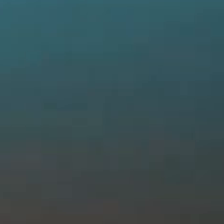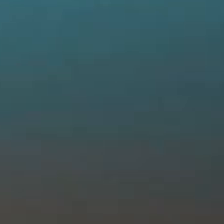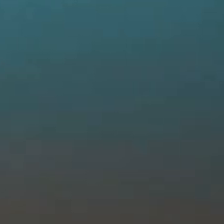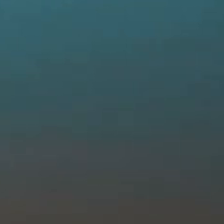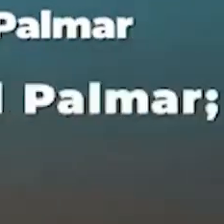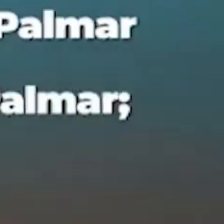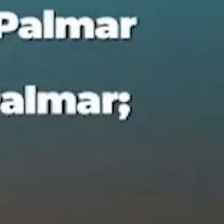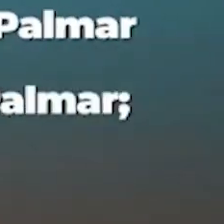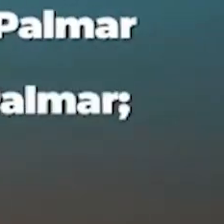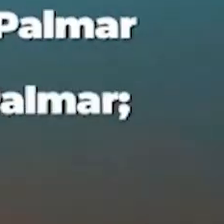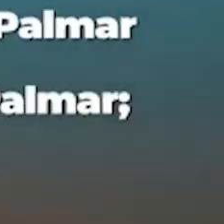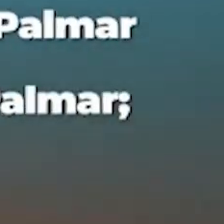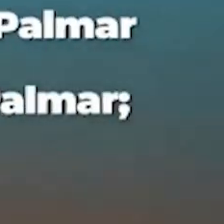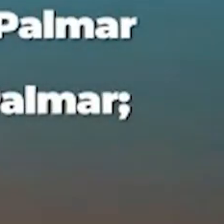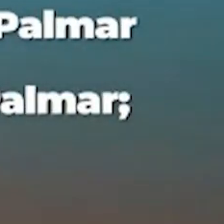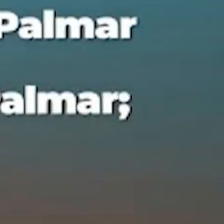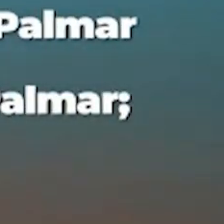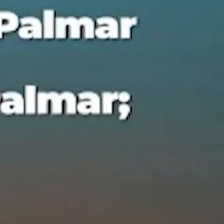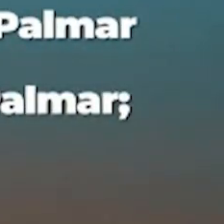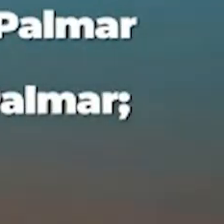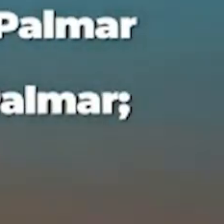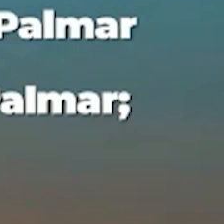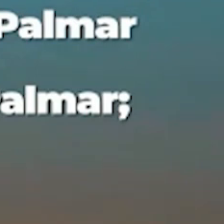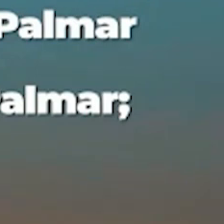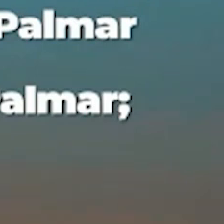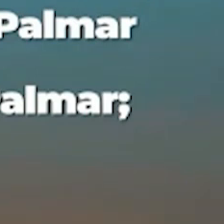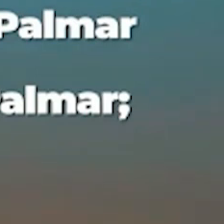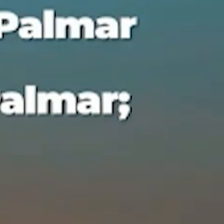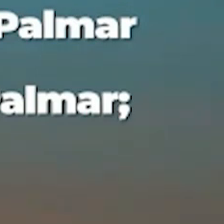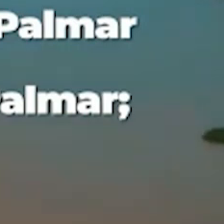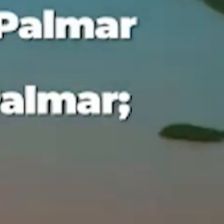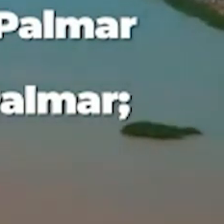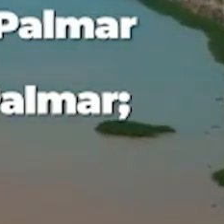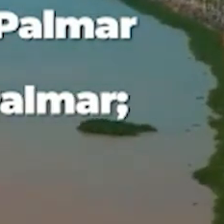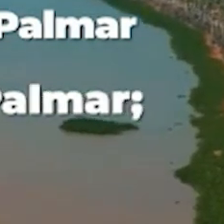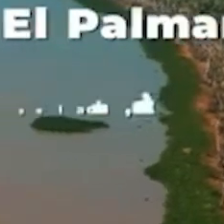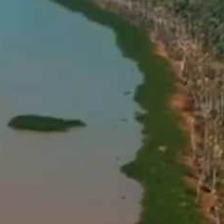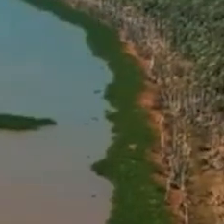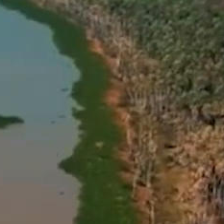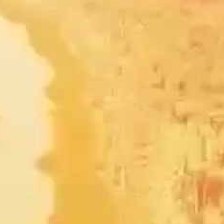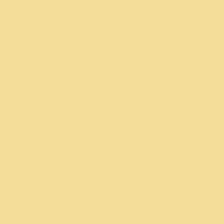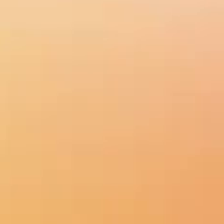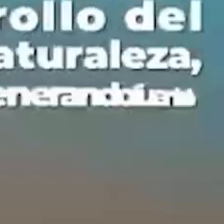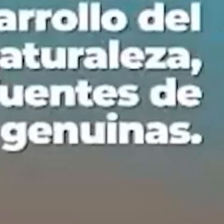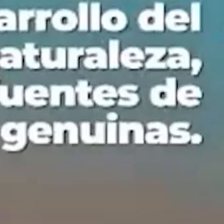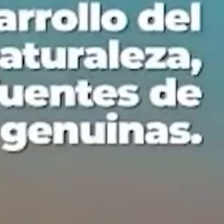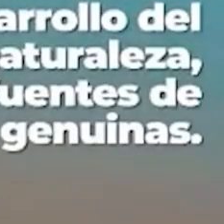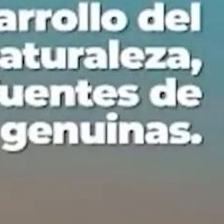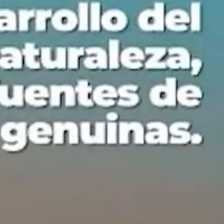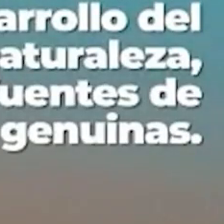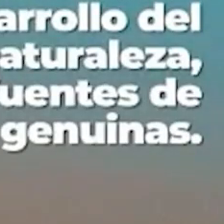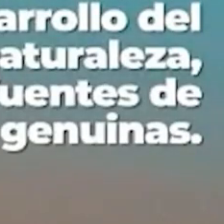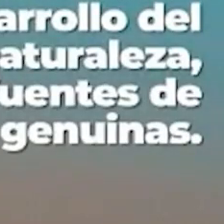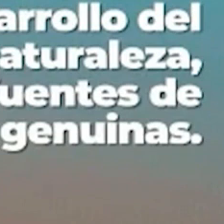por supuesto, Entre Ríos, Corrientes, Misiones. Tenemos que reforestar el Chaco. Es bueno también que por